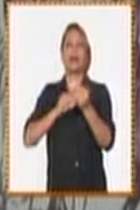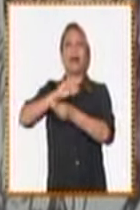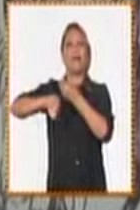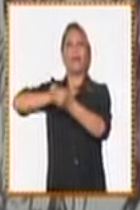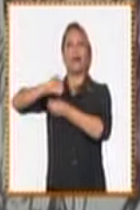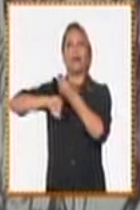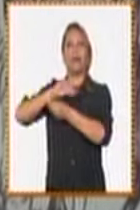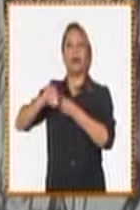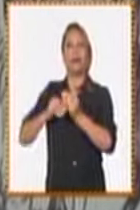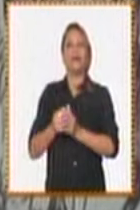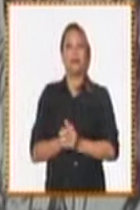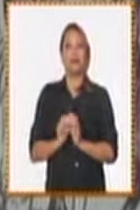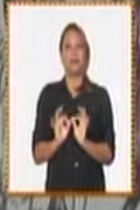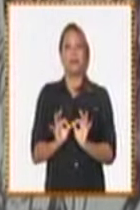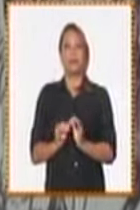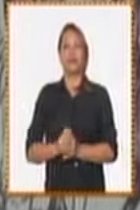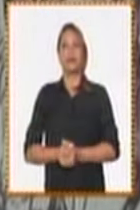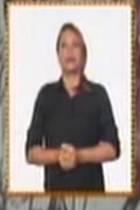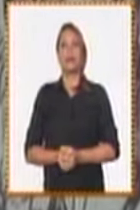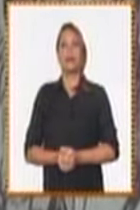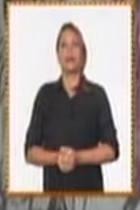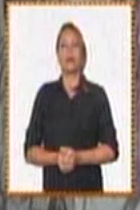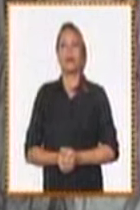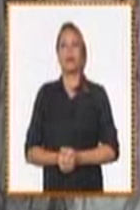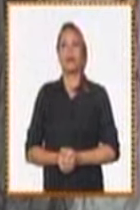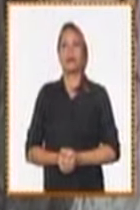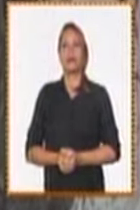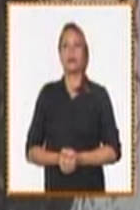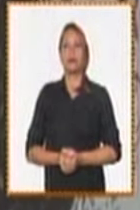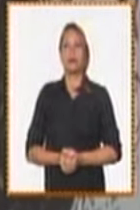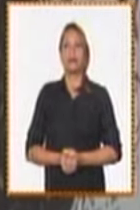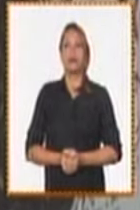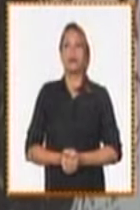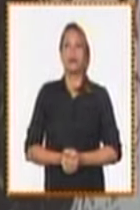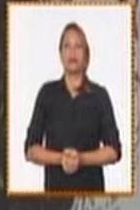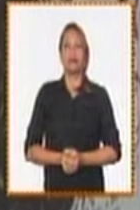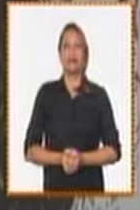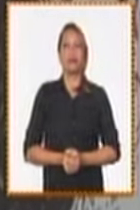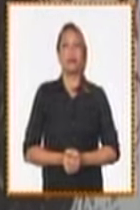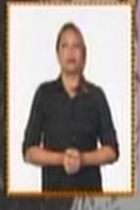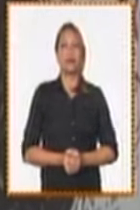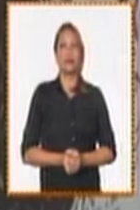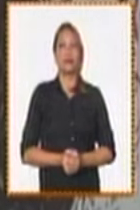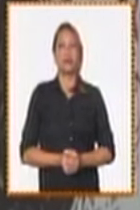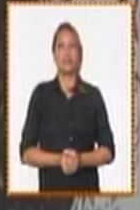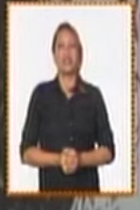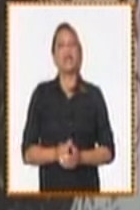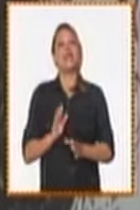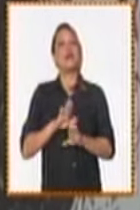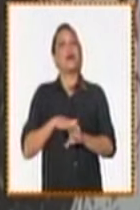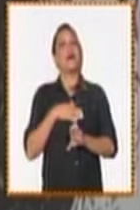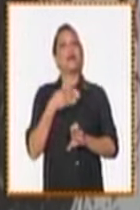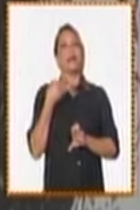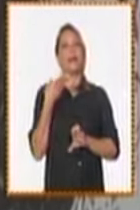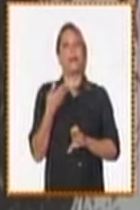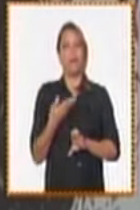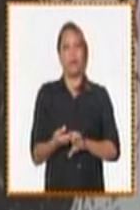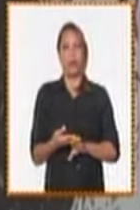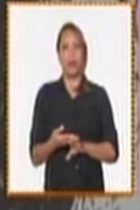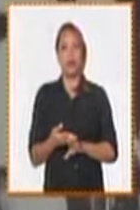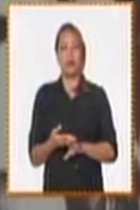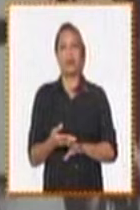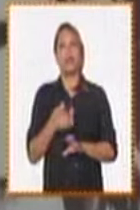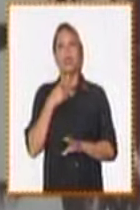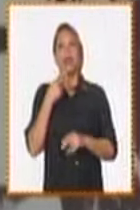Revitalizan la Filarmónica, Y después hacen